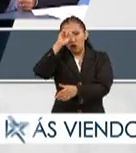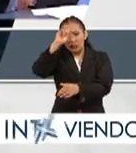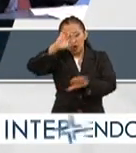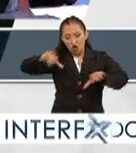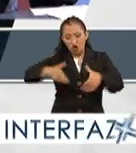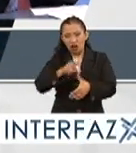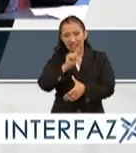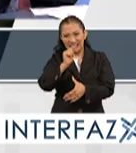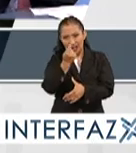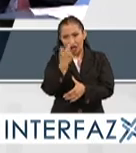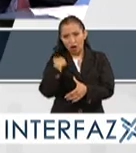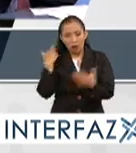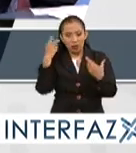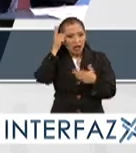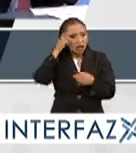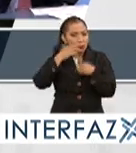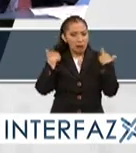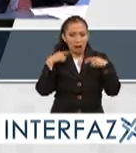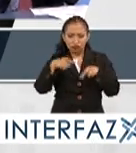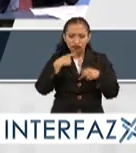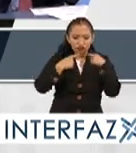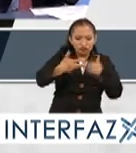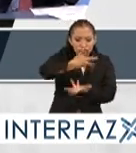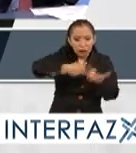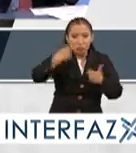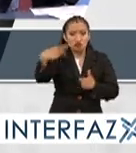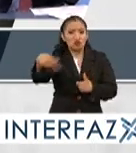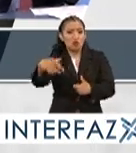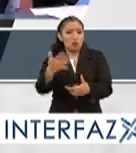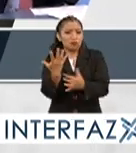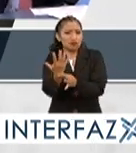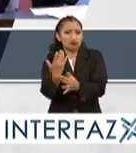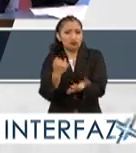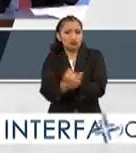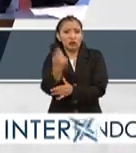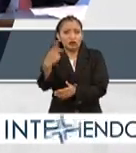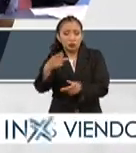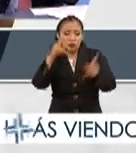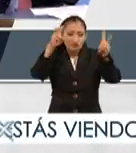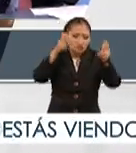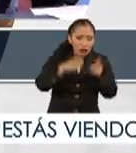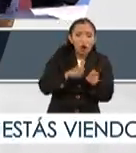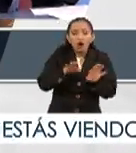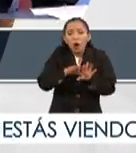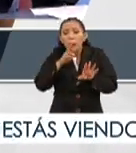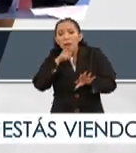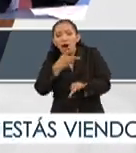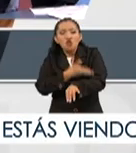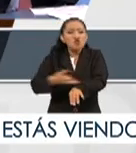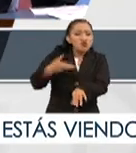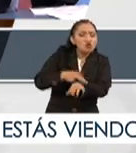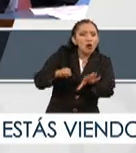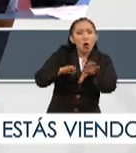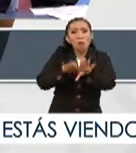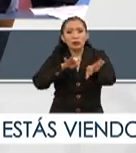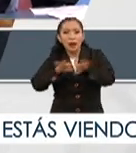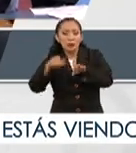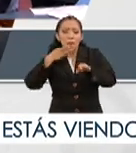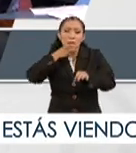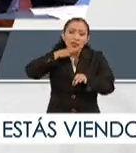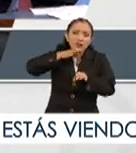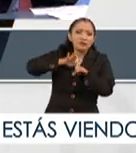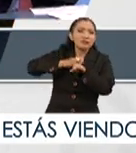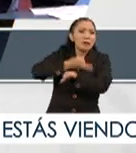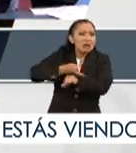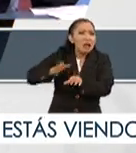técnicos escolares, es decir, al director y a los maestros para que definan su plan de trabajo, su ruta de mejora, el trabajo con los